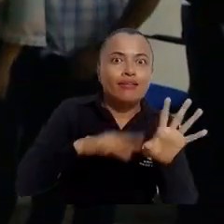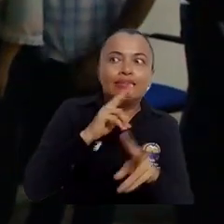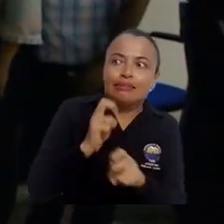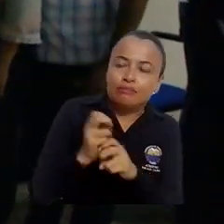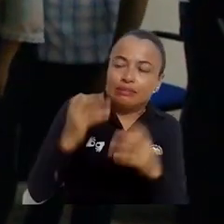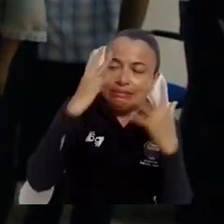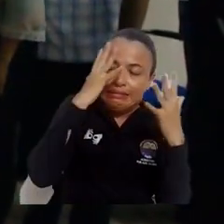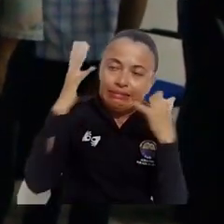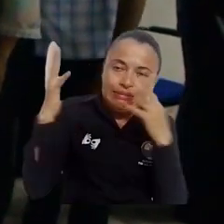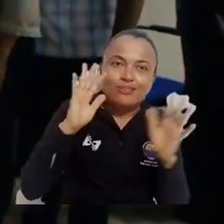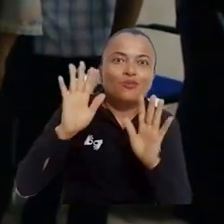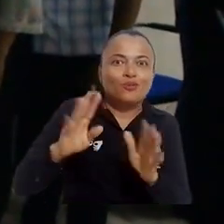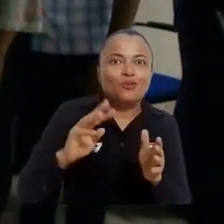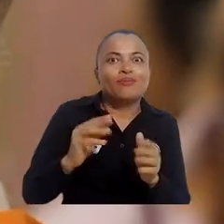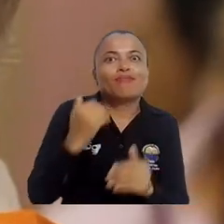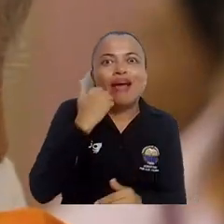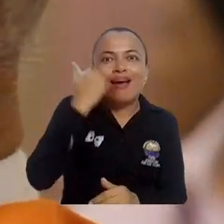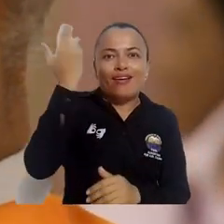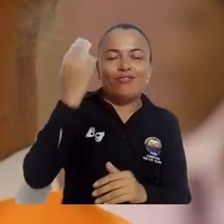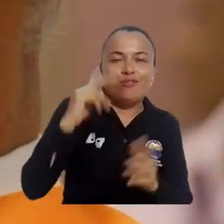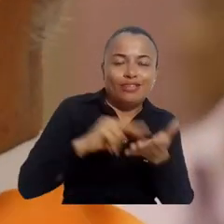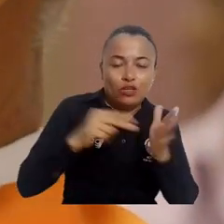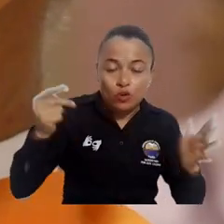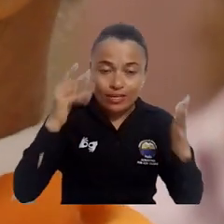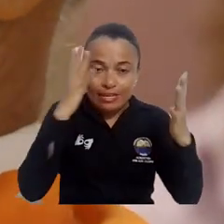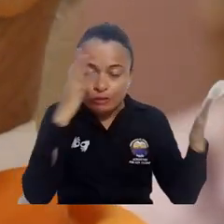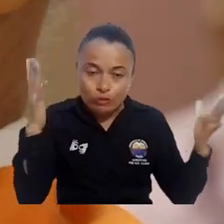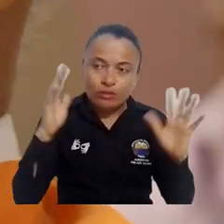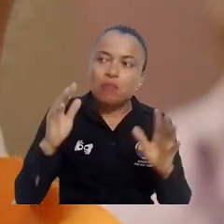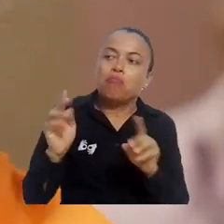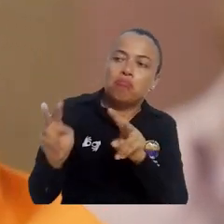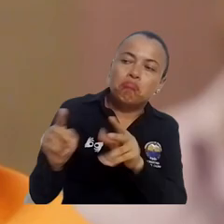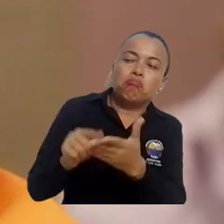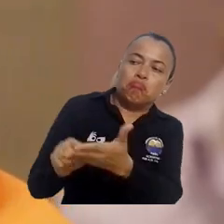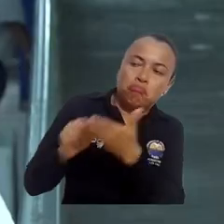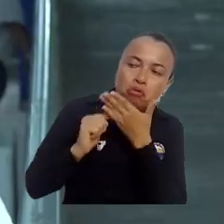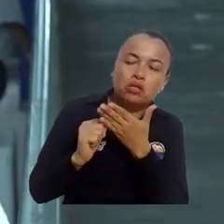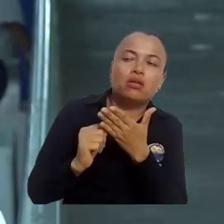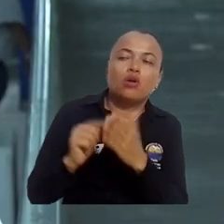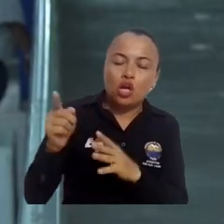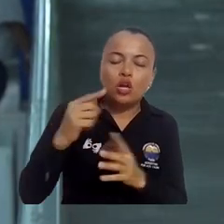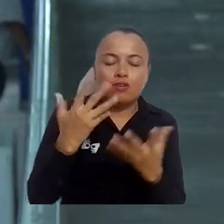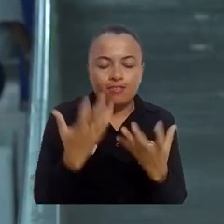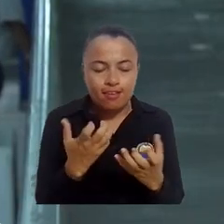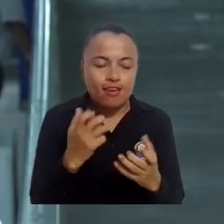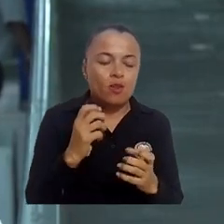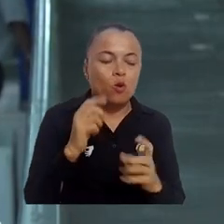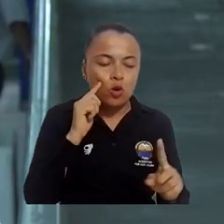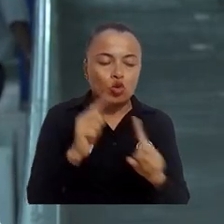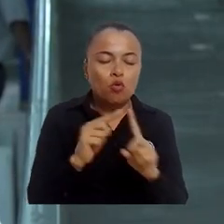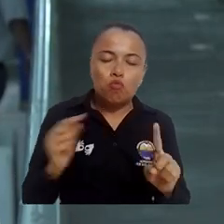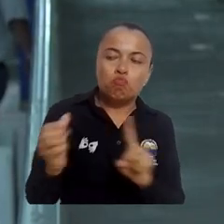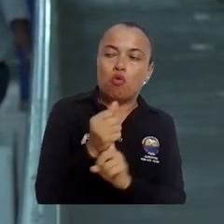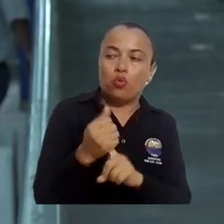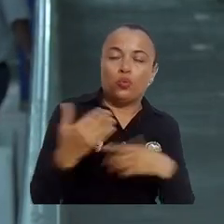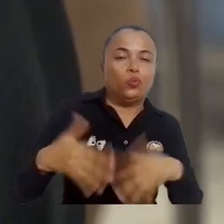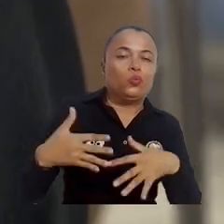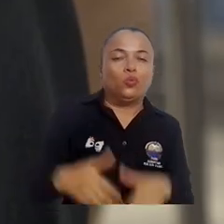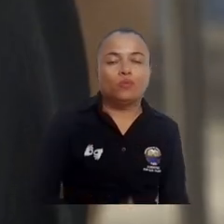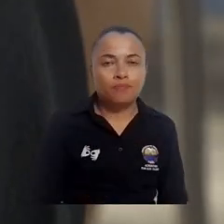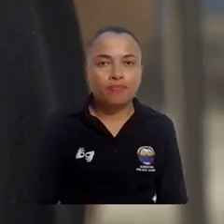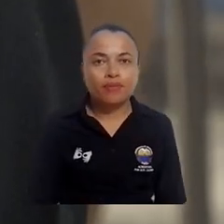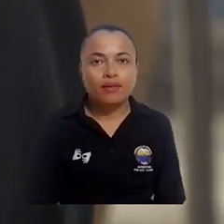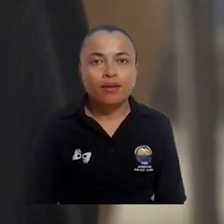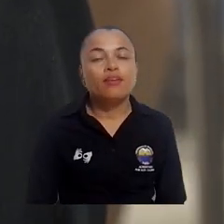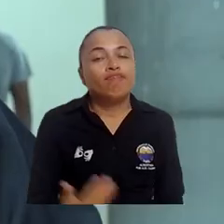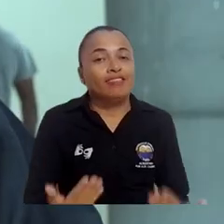vi a mi papá muy desesperado. Un señor de esa edad metido en la tecnología, pero me ha demostrado que es una persona que cuando se propone algo lo consigue.